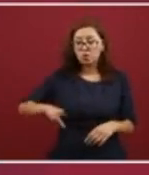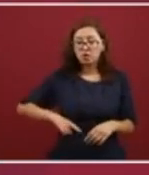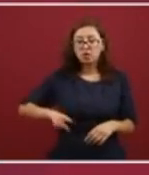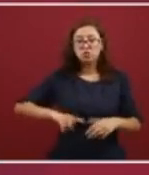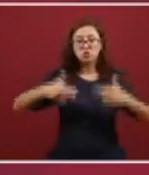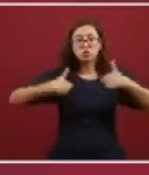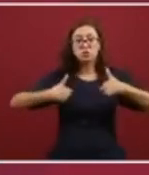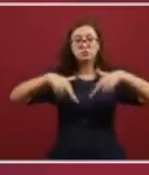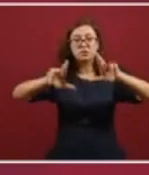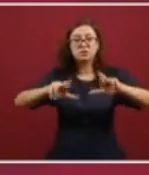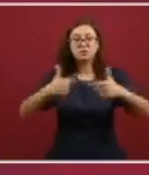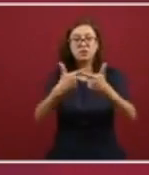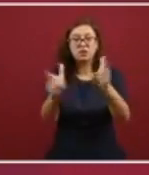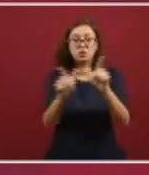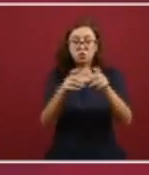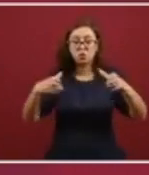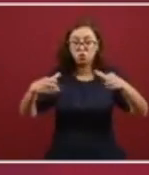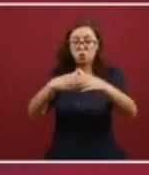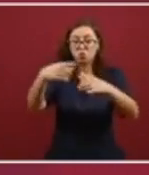una minoría?